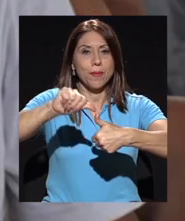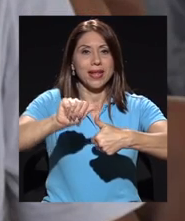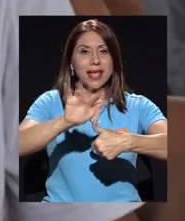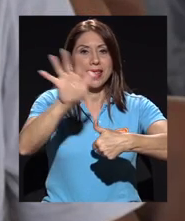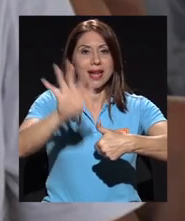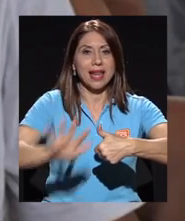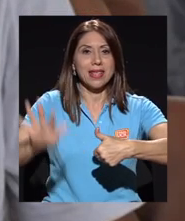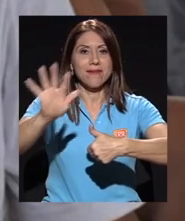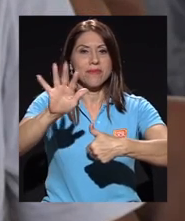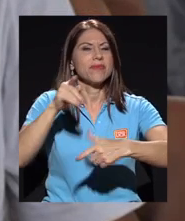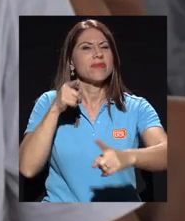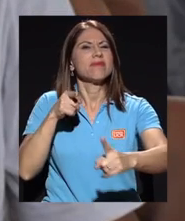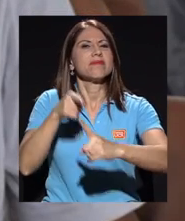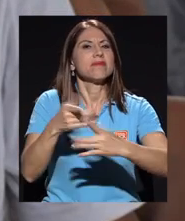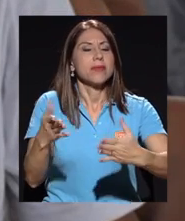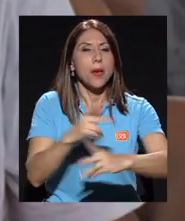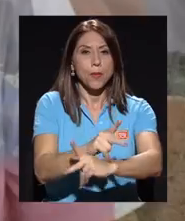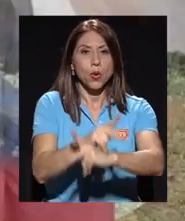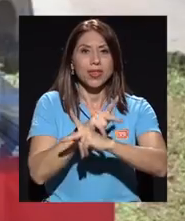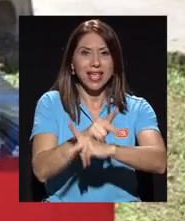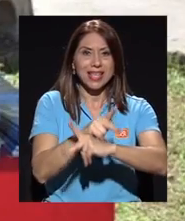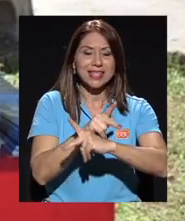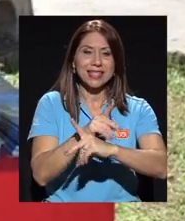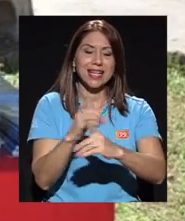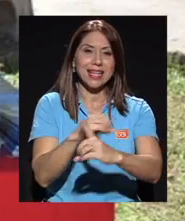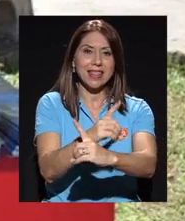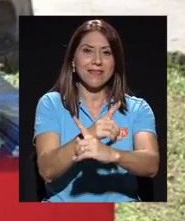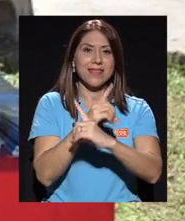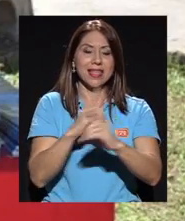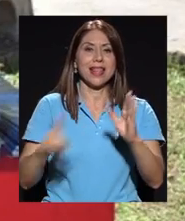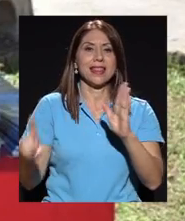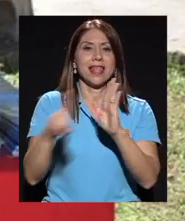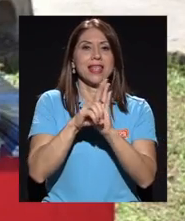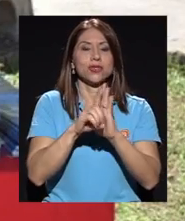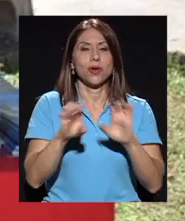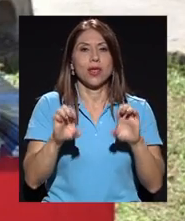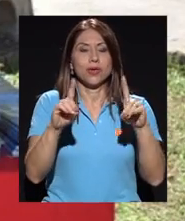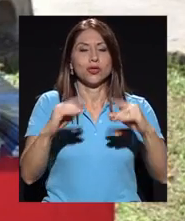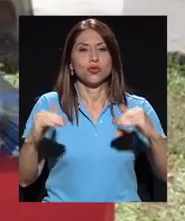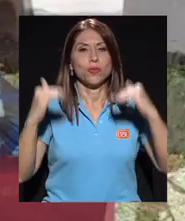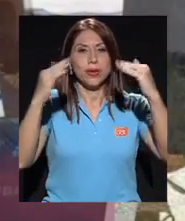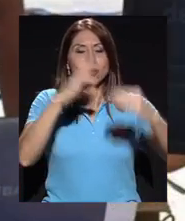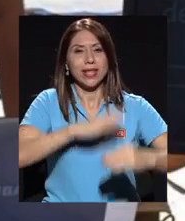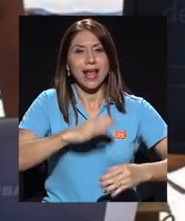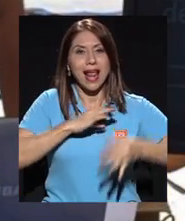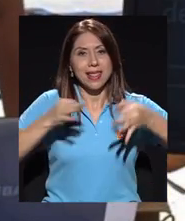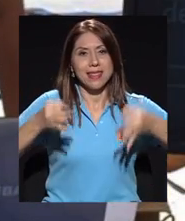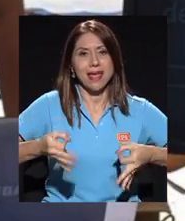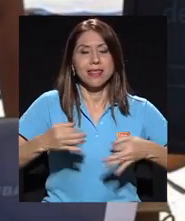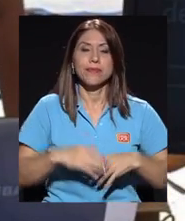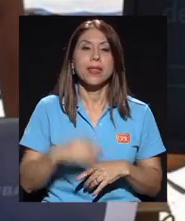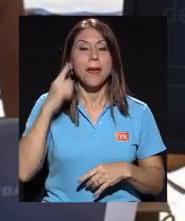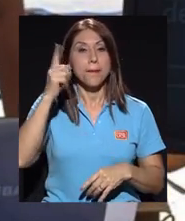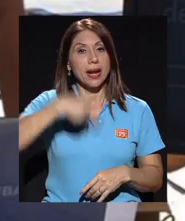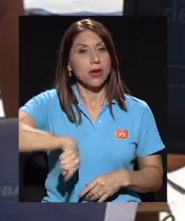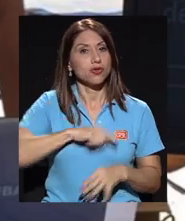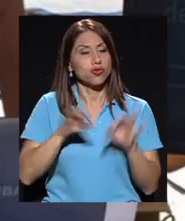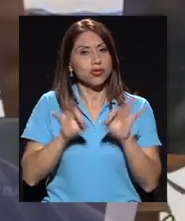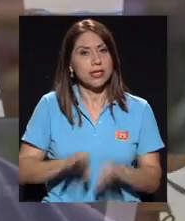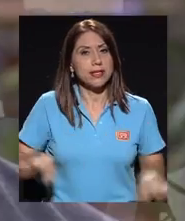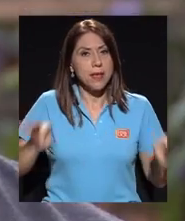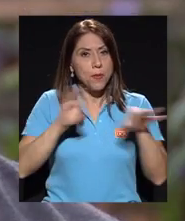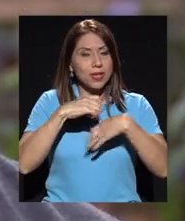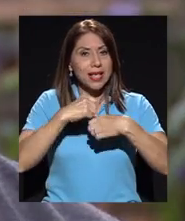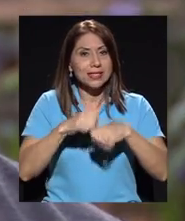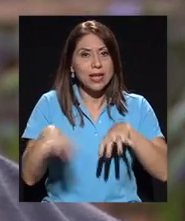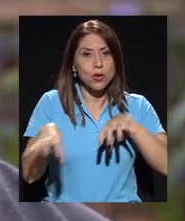Caribe, cuyo fin es proteger y defender el derecho a la educación superior de calidad. Es primordial para nosotros pues, desarrollar una